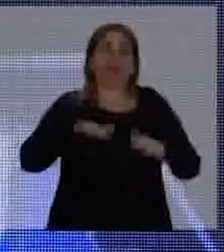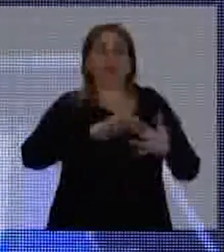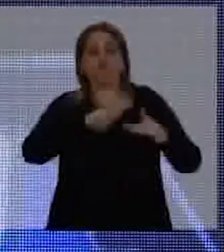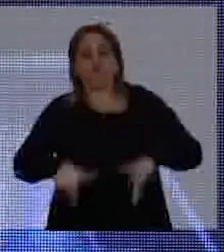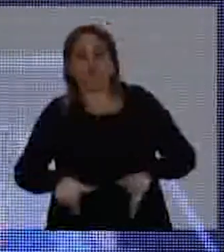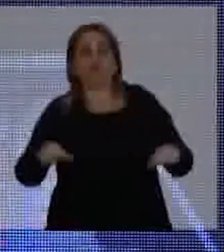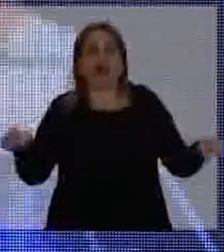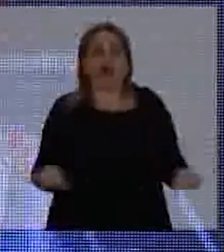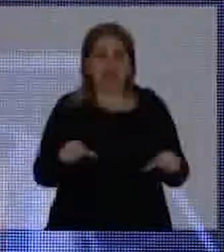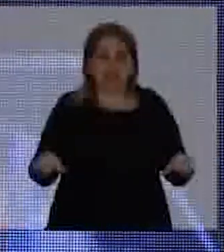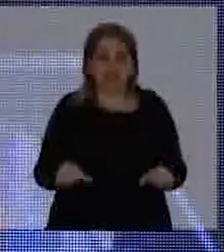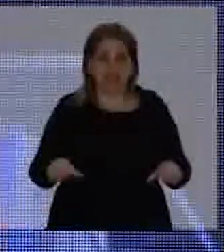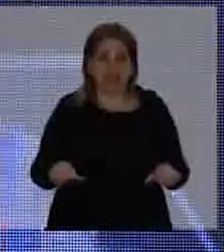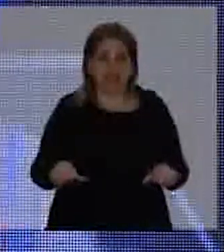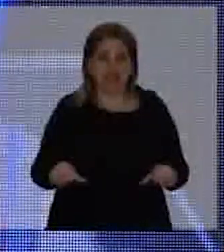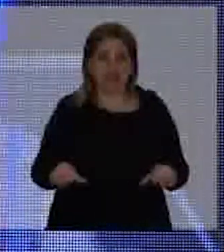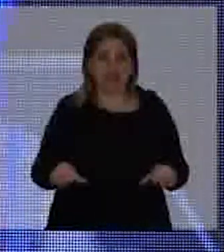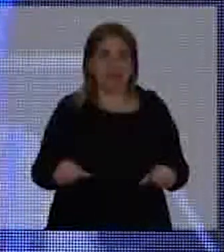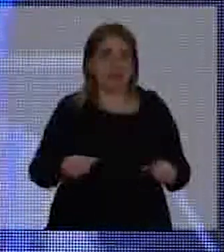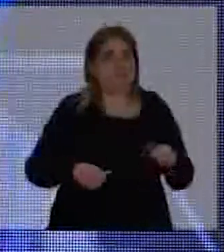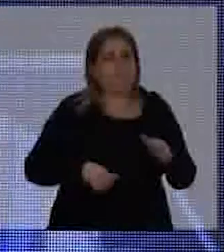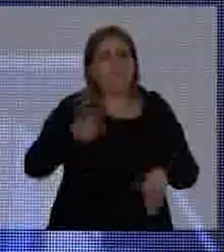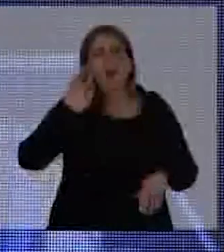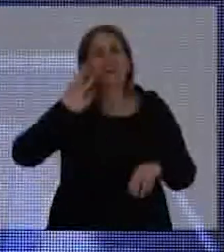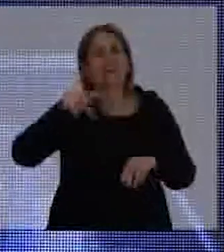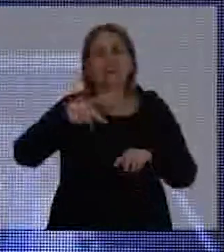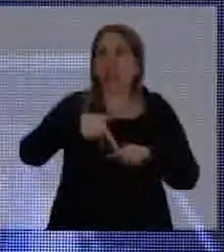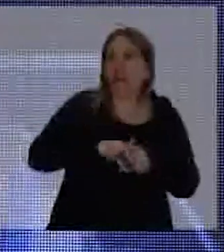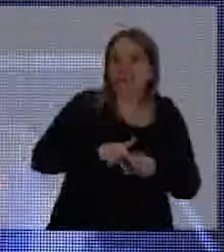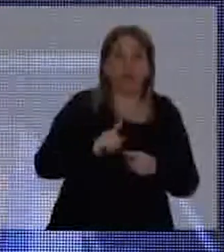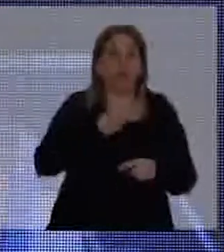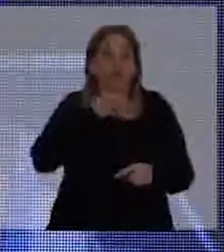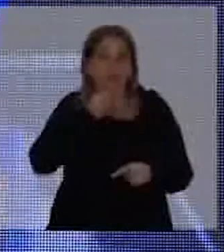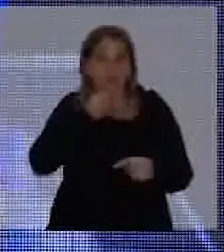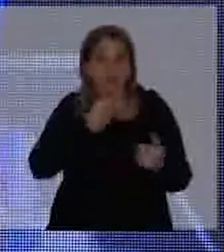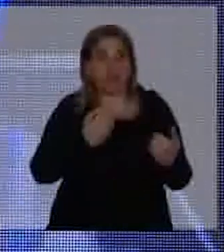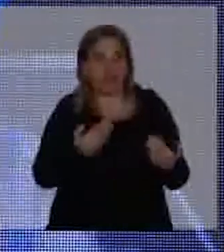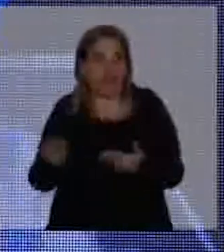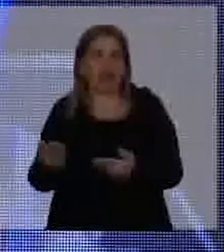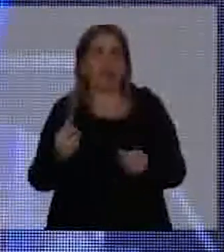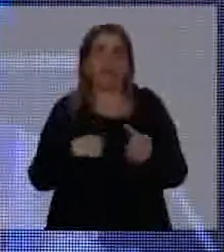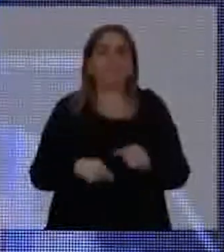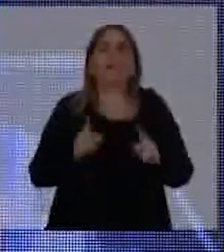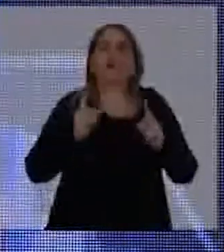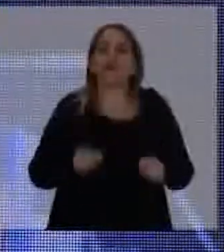alguna manera generan más herramientas, de hecho, a la policía,